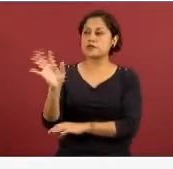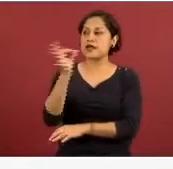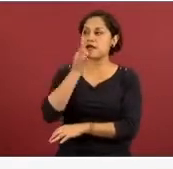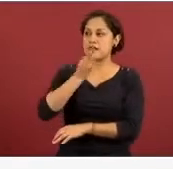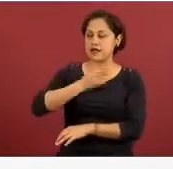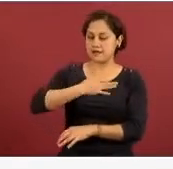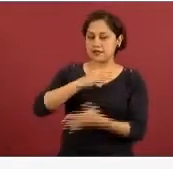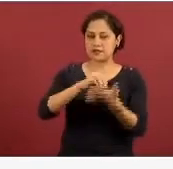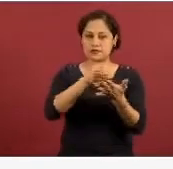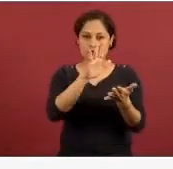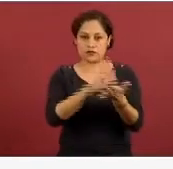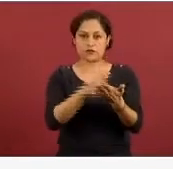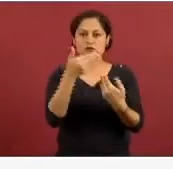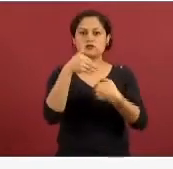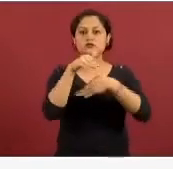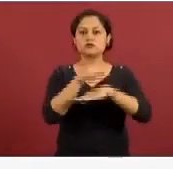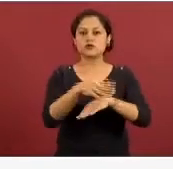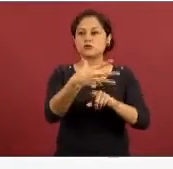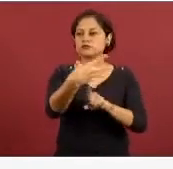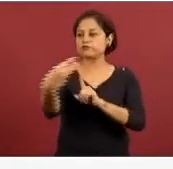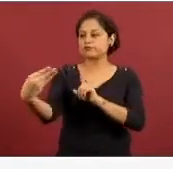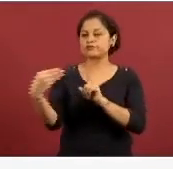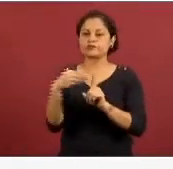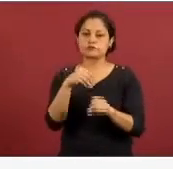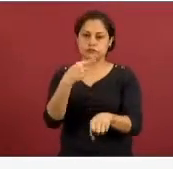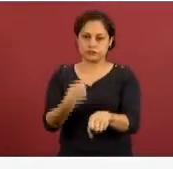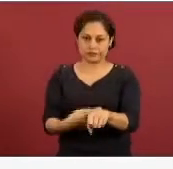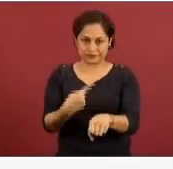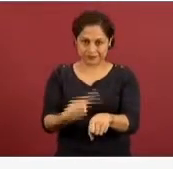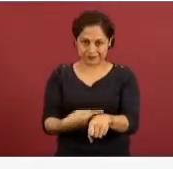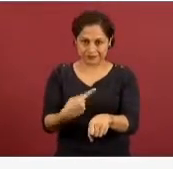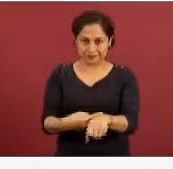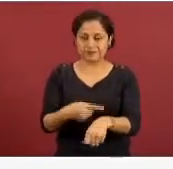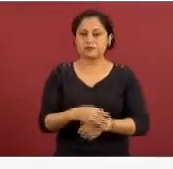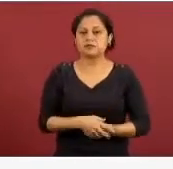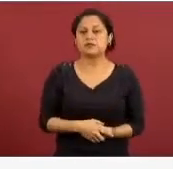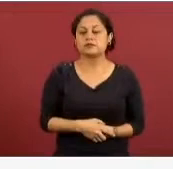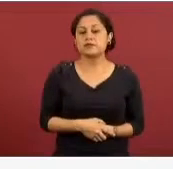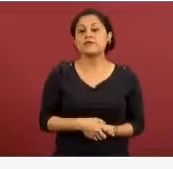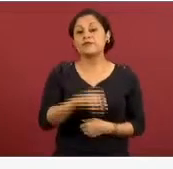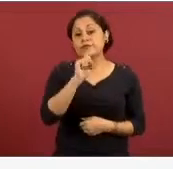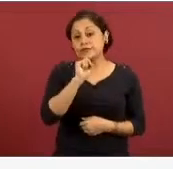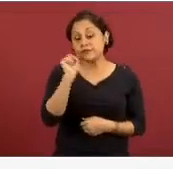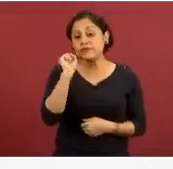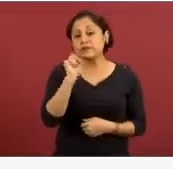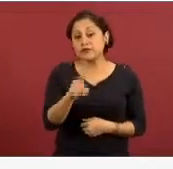respecto de COVID-19 y también se han presentado